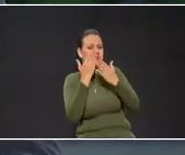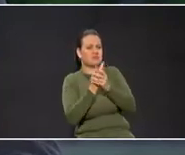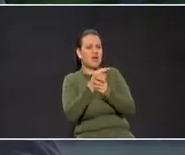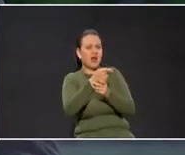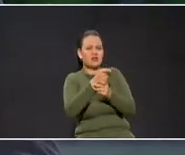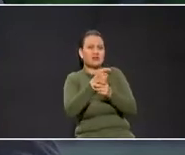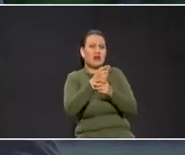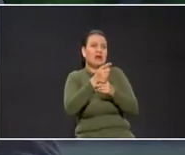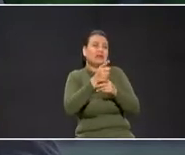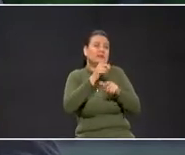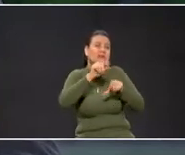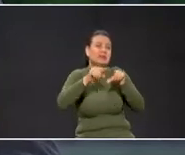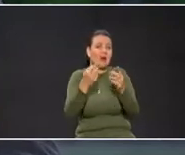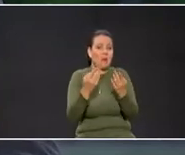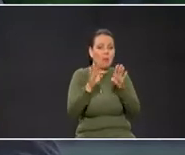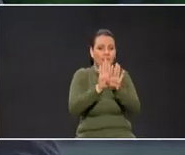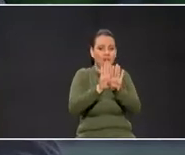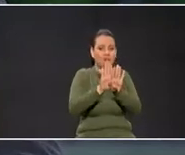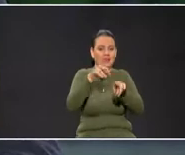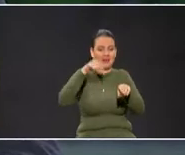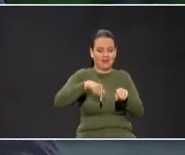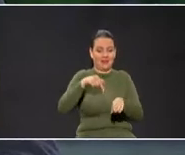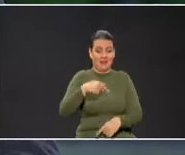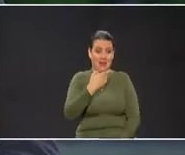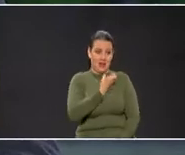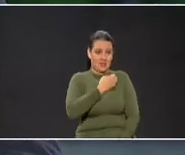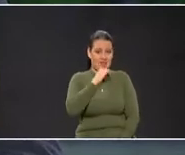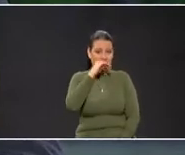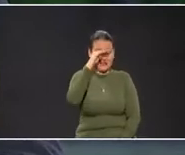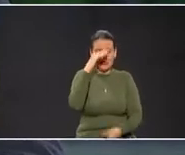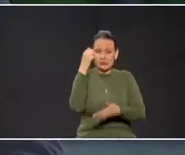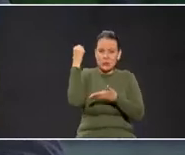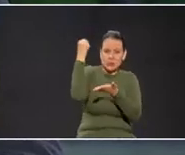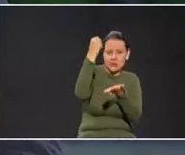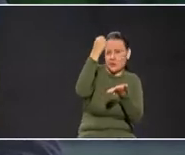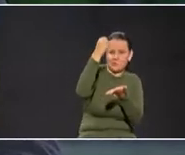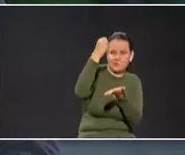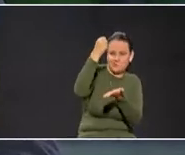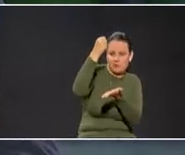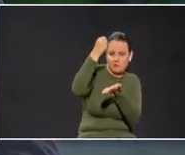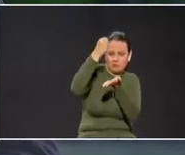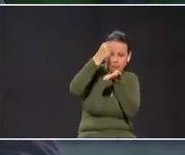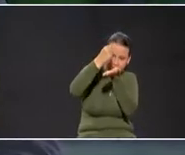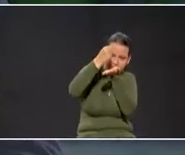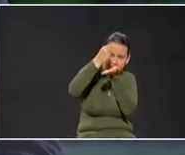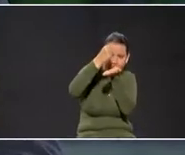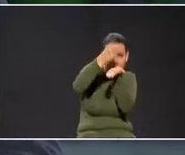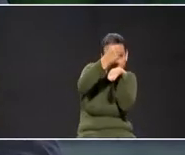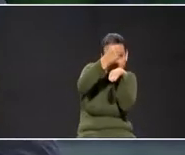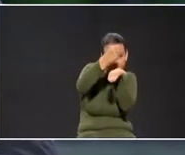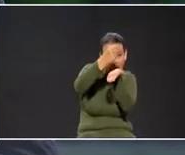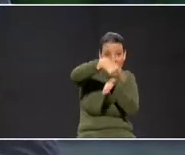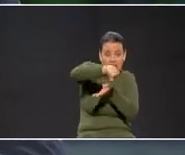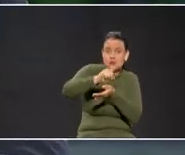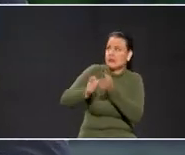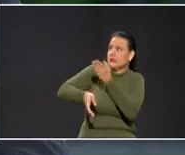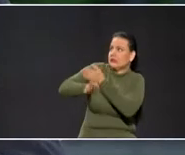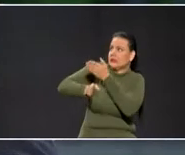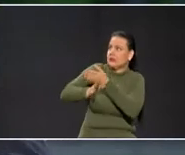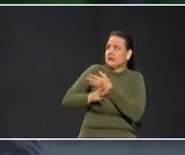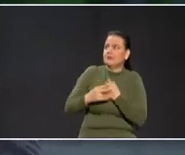suprimidos porque la actual administración le sustrajo presupuesto a la secretaria y por ello no se ha podido continuar y hay que